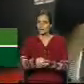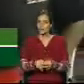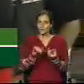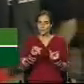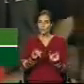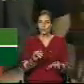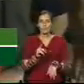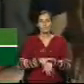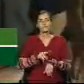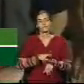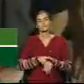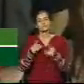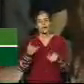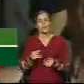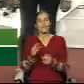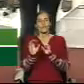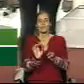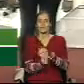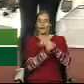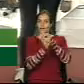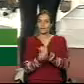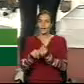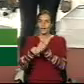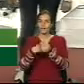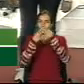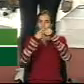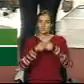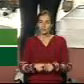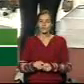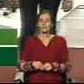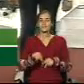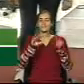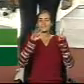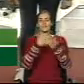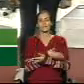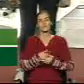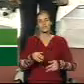estos momentos en el Delta un total de